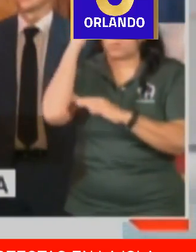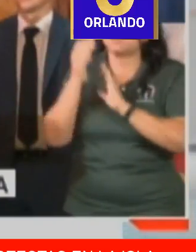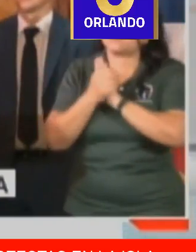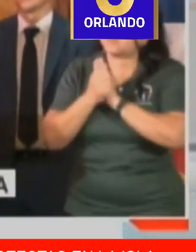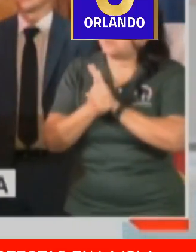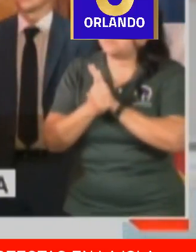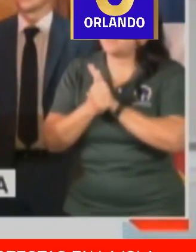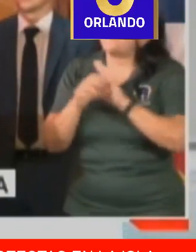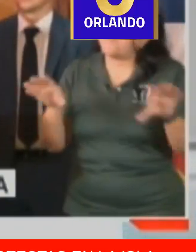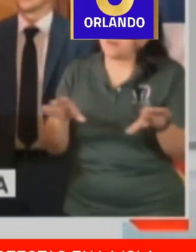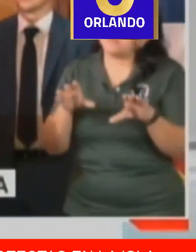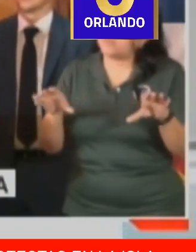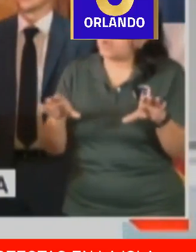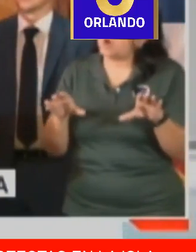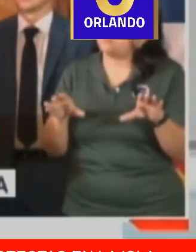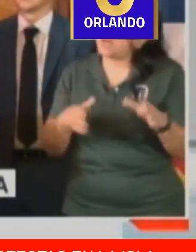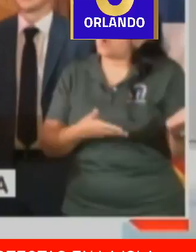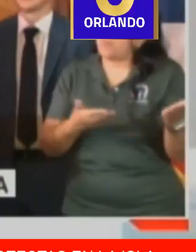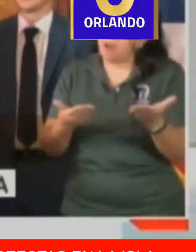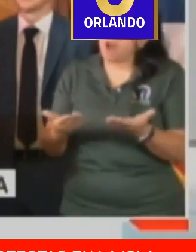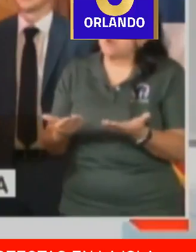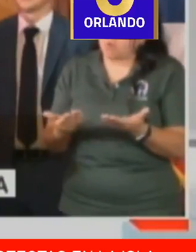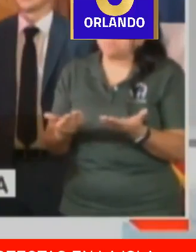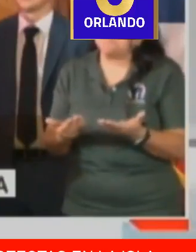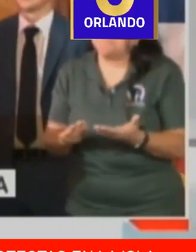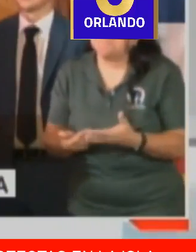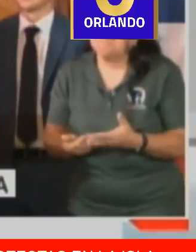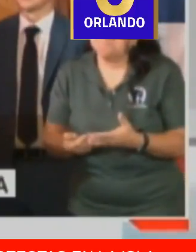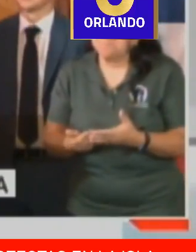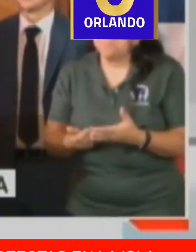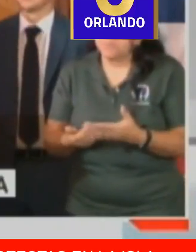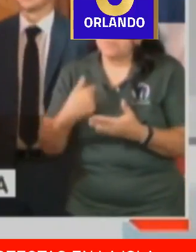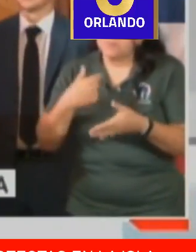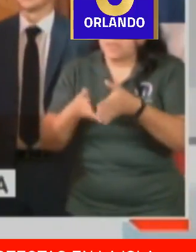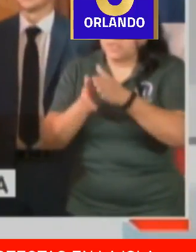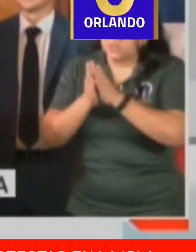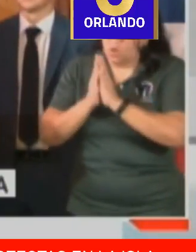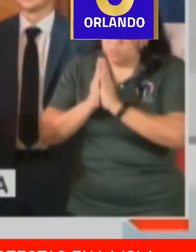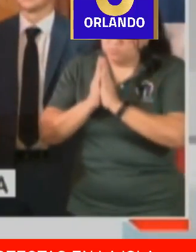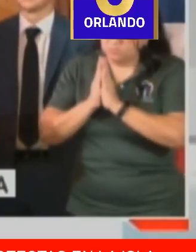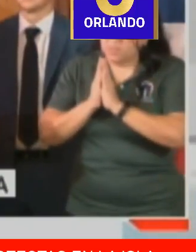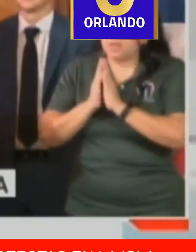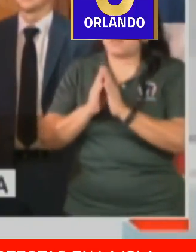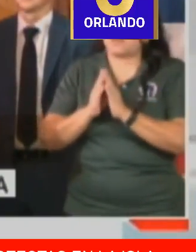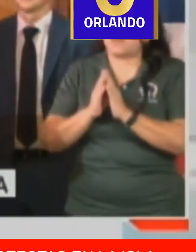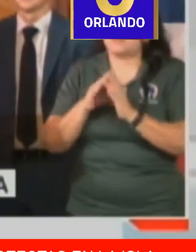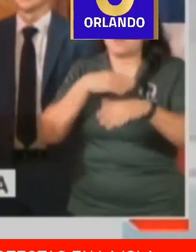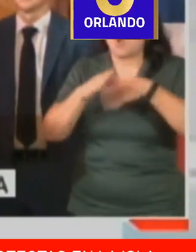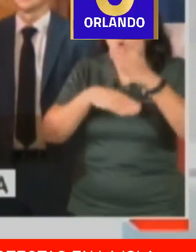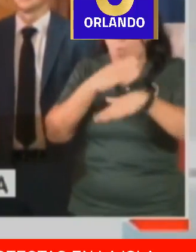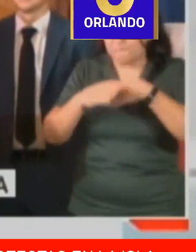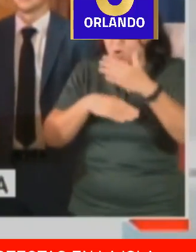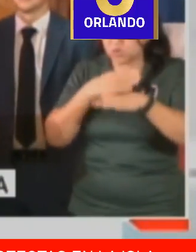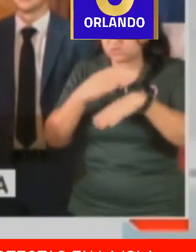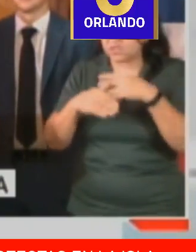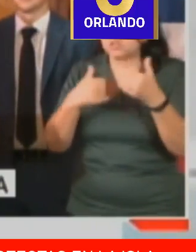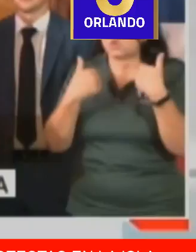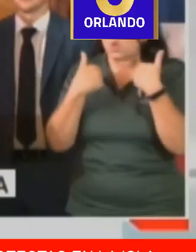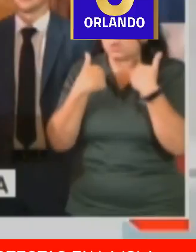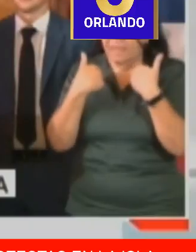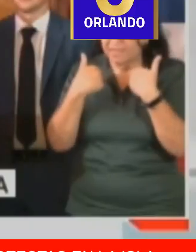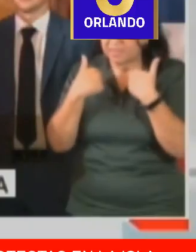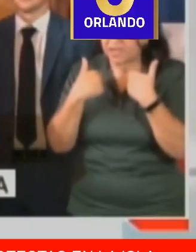para así hacerlo. Y mi petición es esto: estamos en proceso de tener un